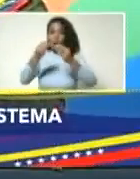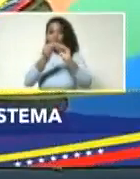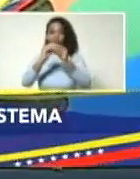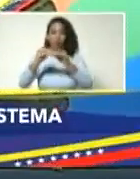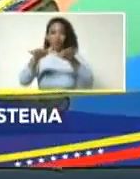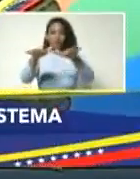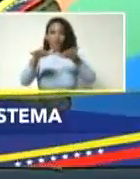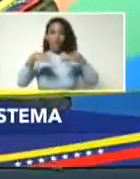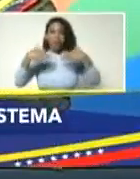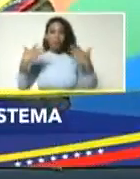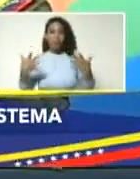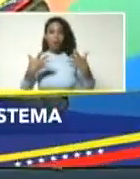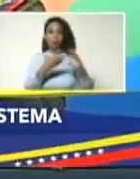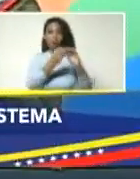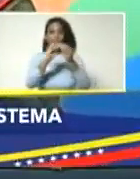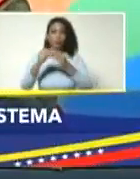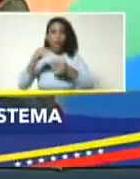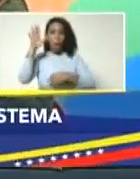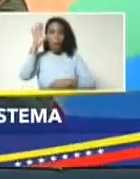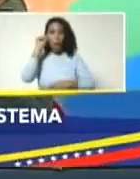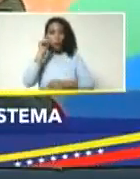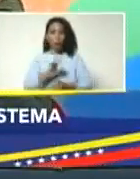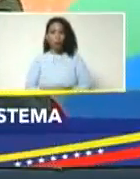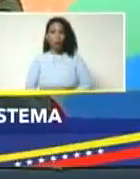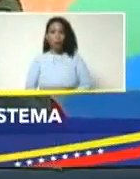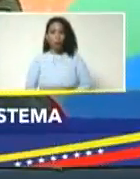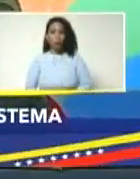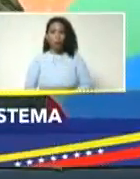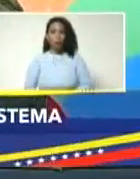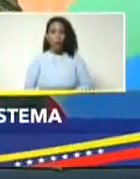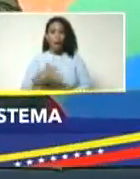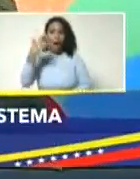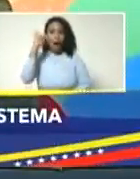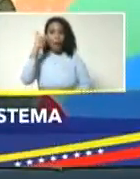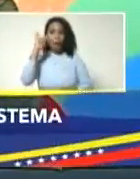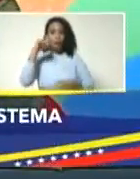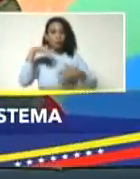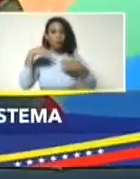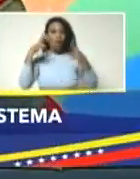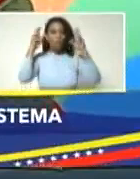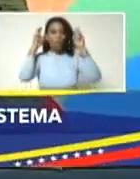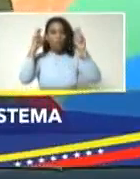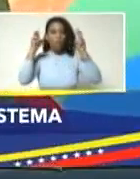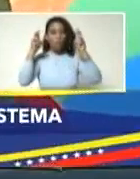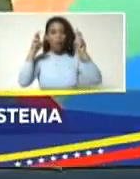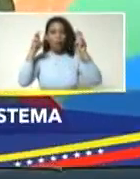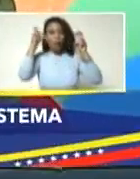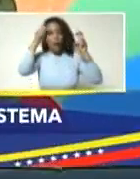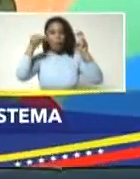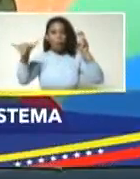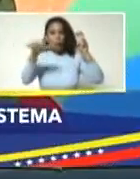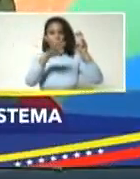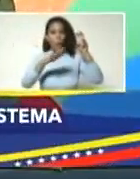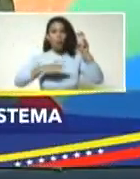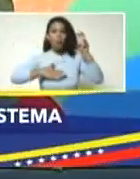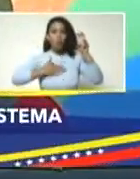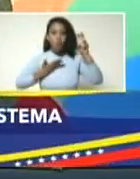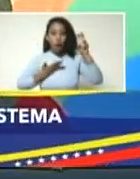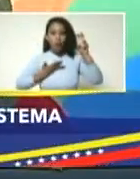impermeabilizarla, de restaurar los baños, está el hecho de que el pueblo